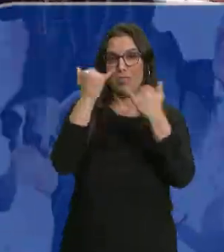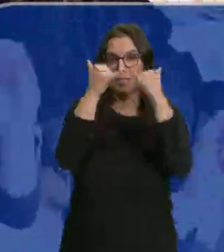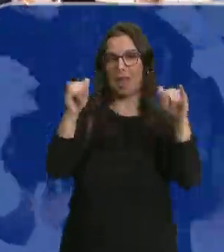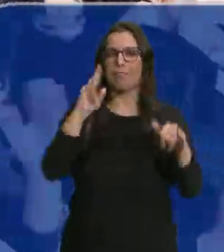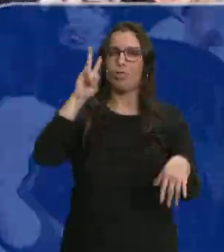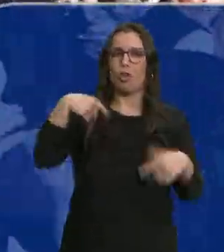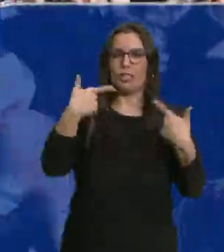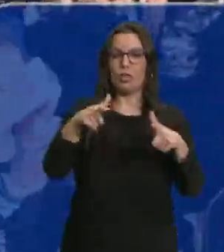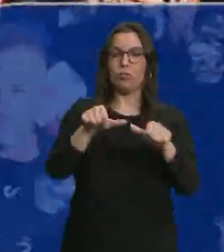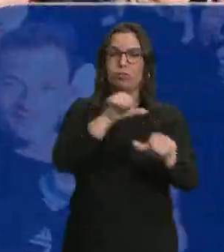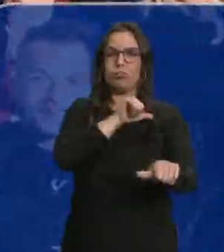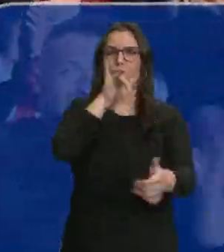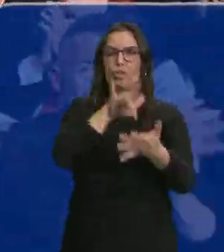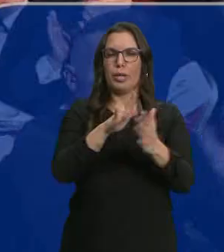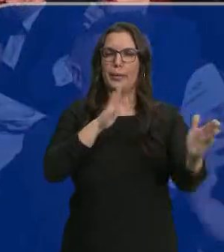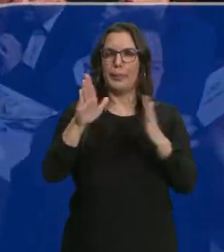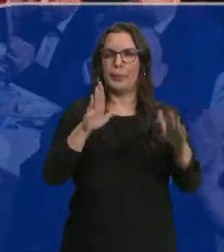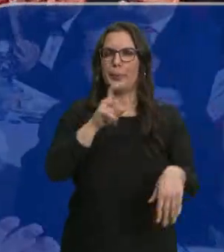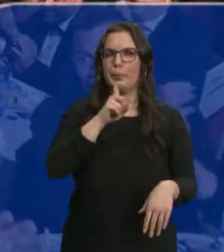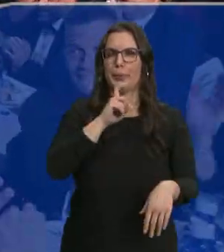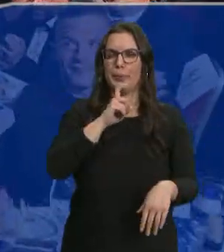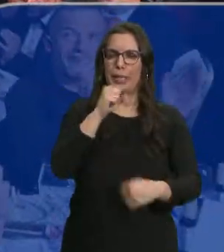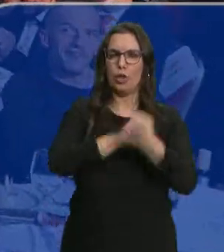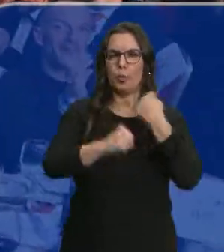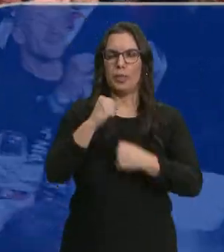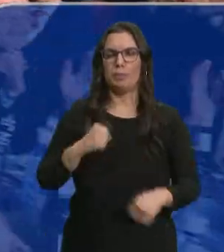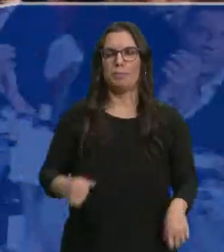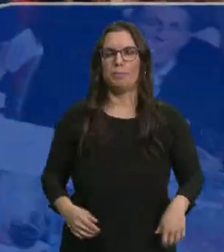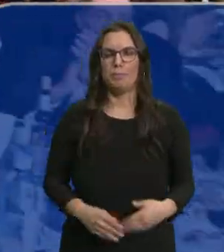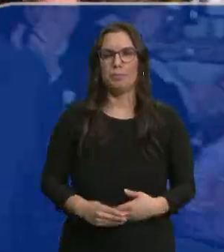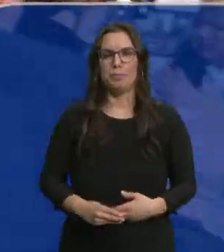sector que ha tenido que hacer frente a una complicada situación económica.